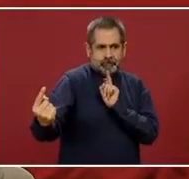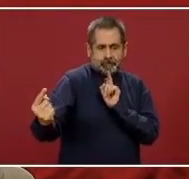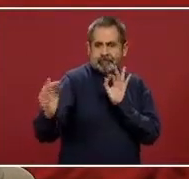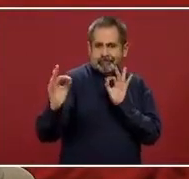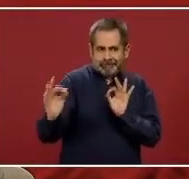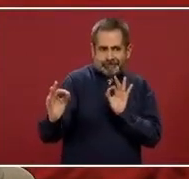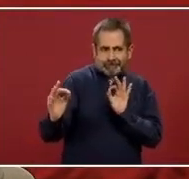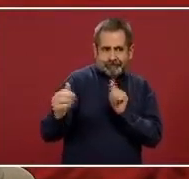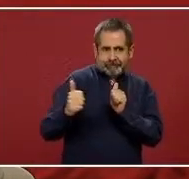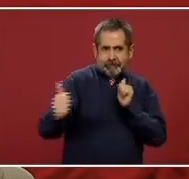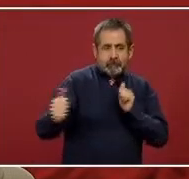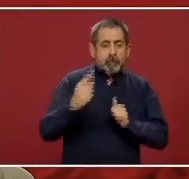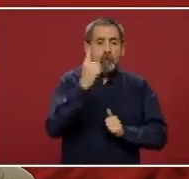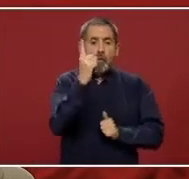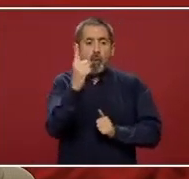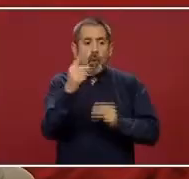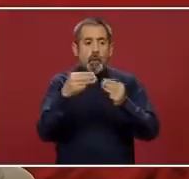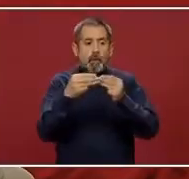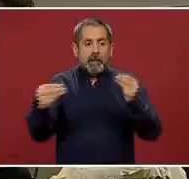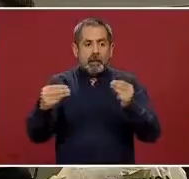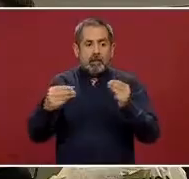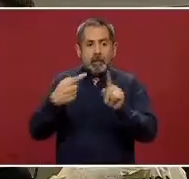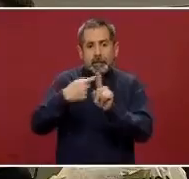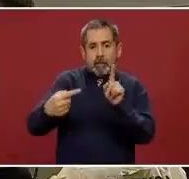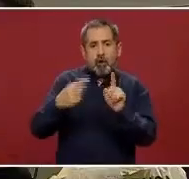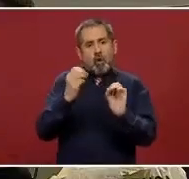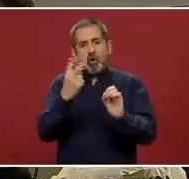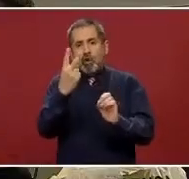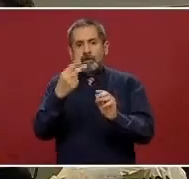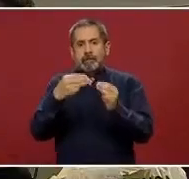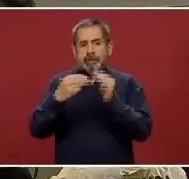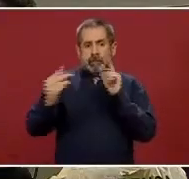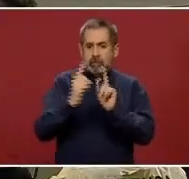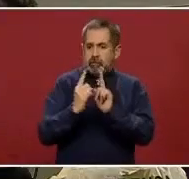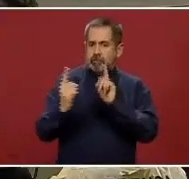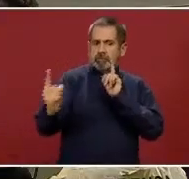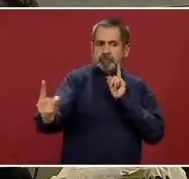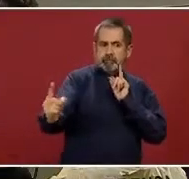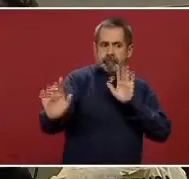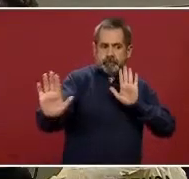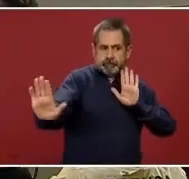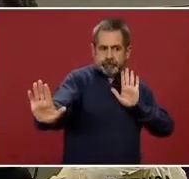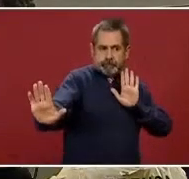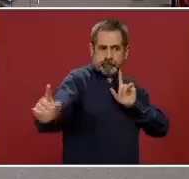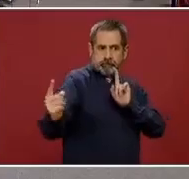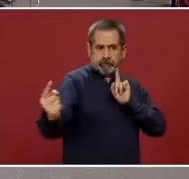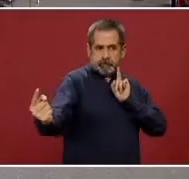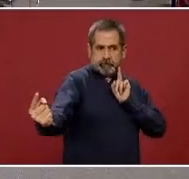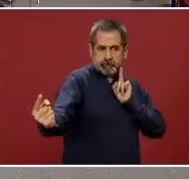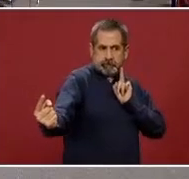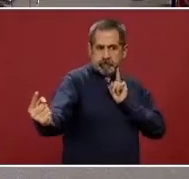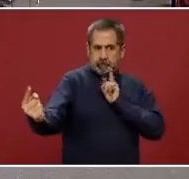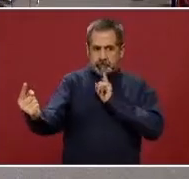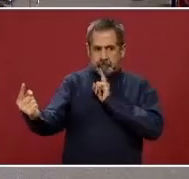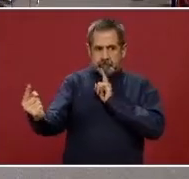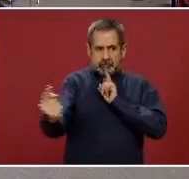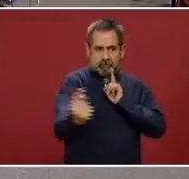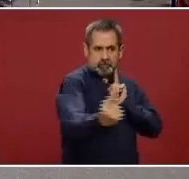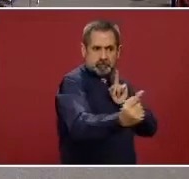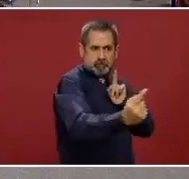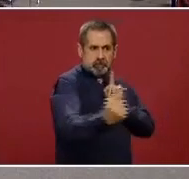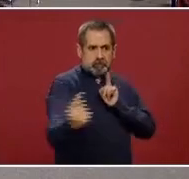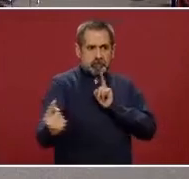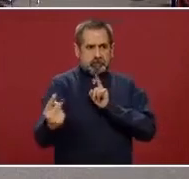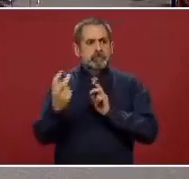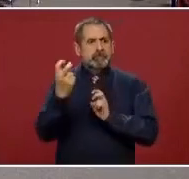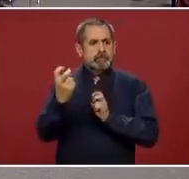distancia. 1,5 metros, 2 metros. Y esta es una distancia razonable para disminuir la posibilidad de